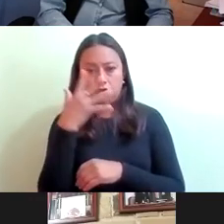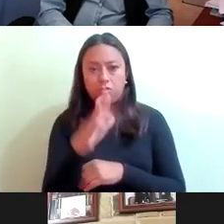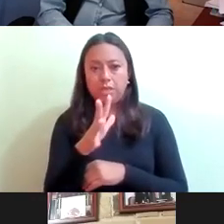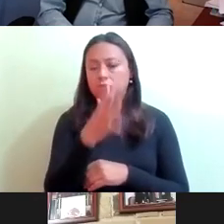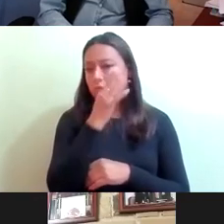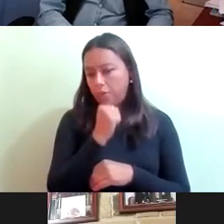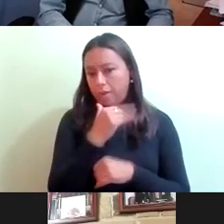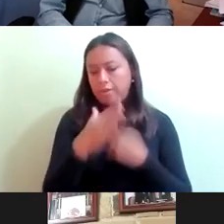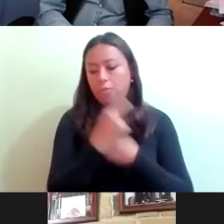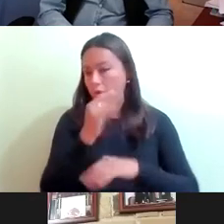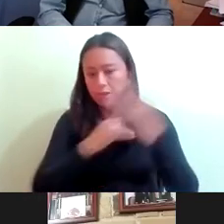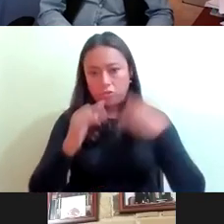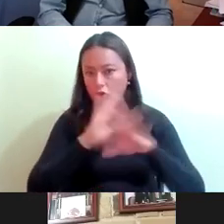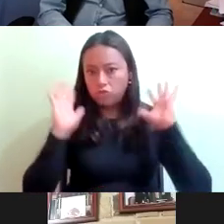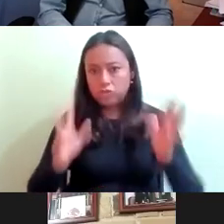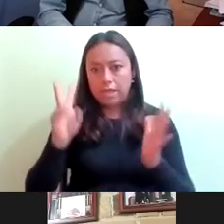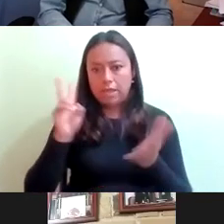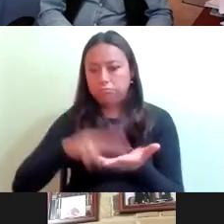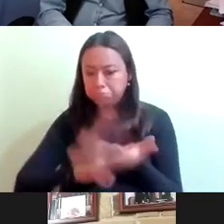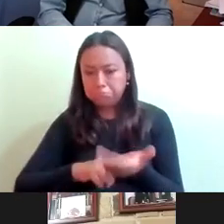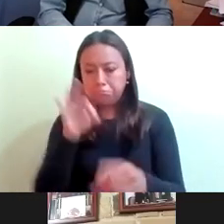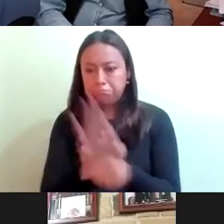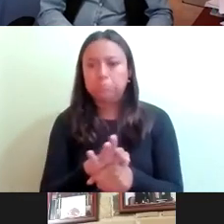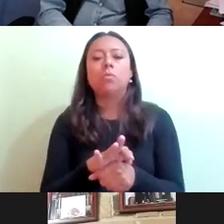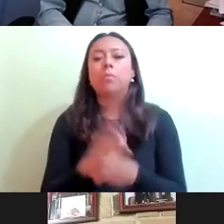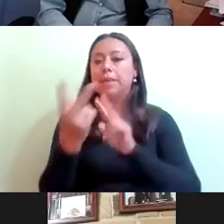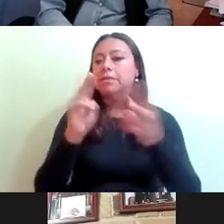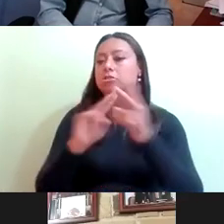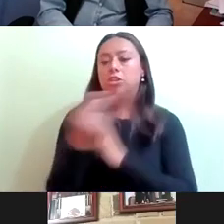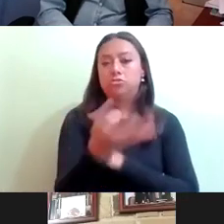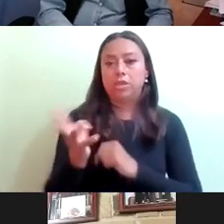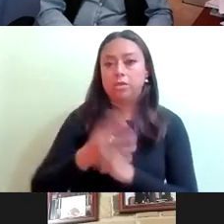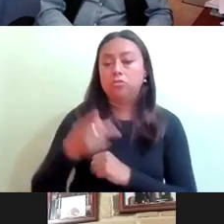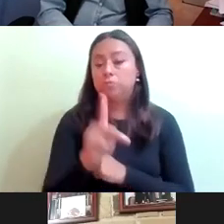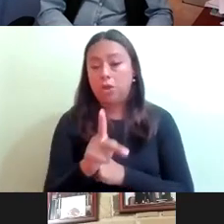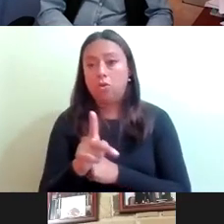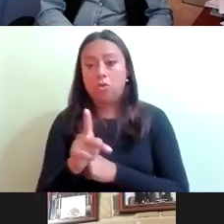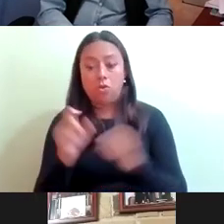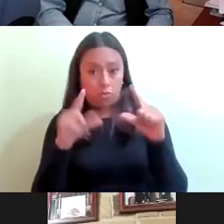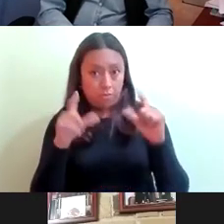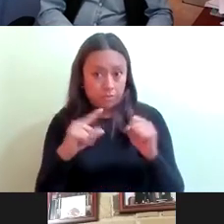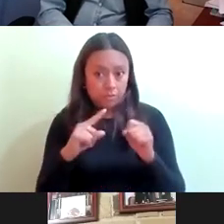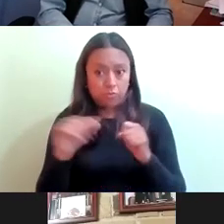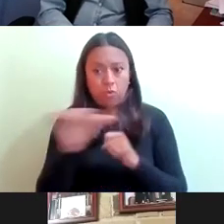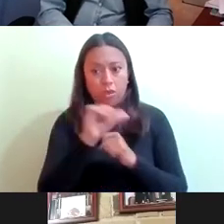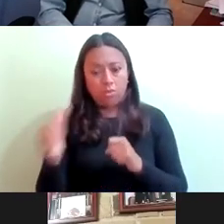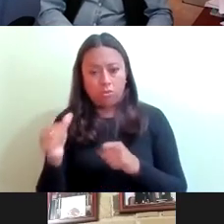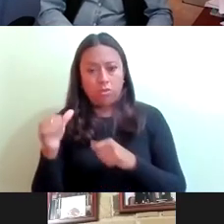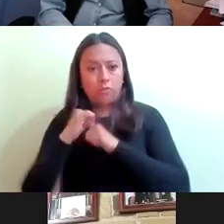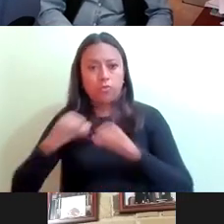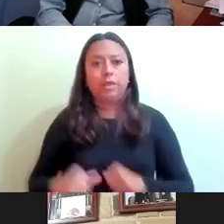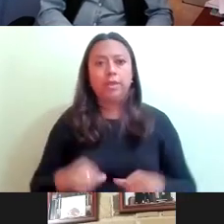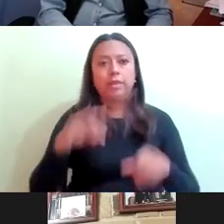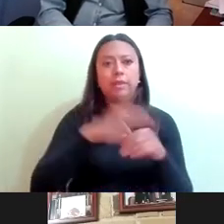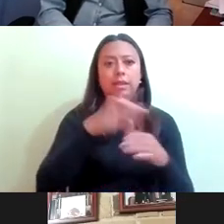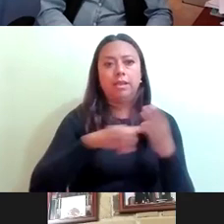vecinos. Pero no es el mismo caso. En la información que mandó la autoridad electoral y que no consigne el